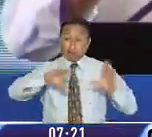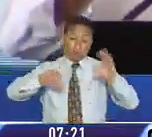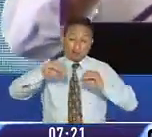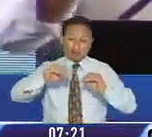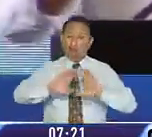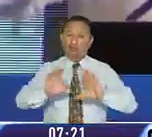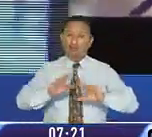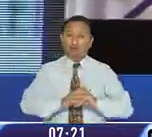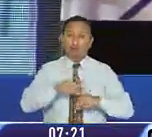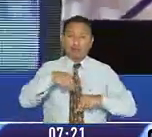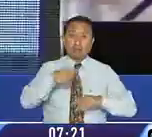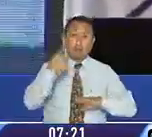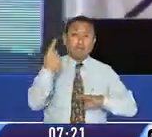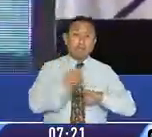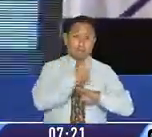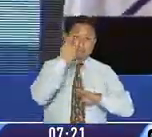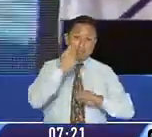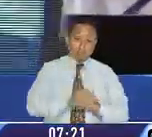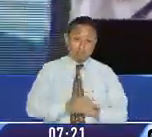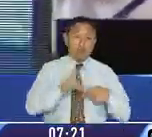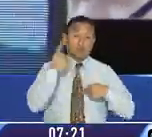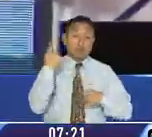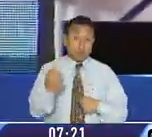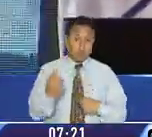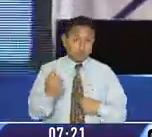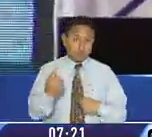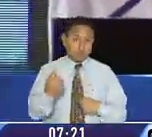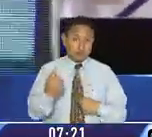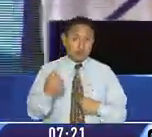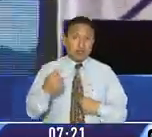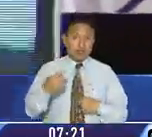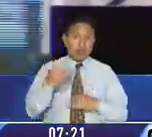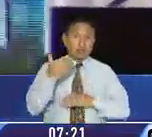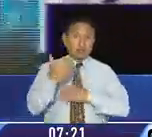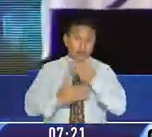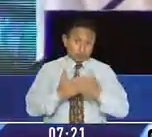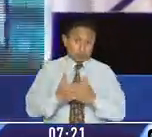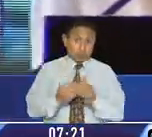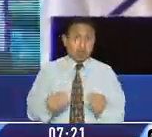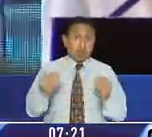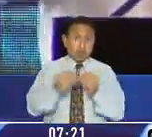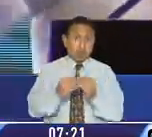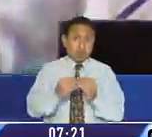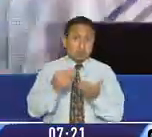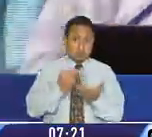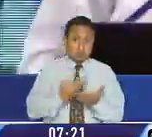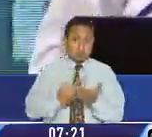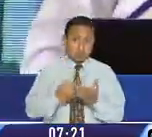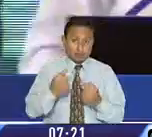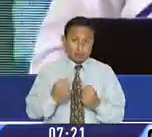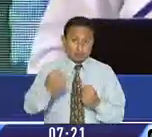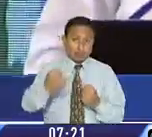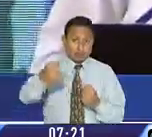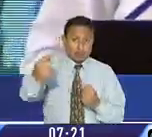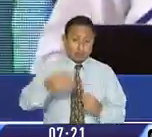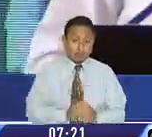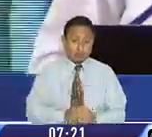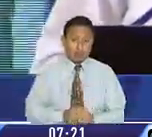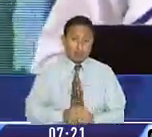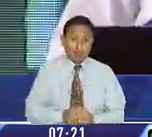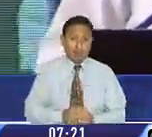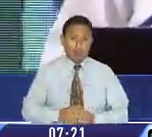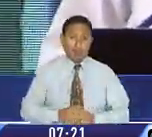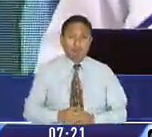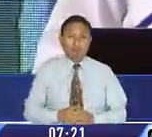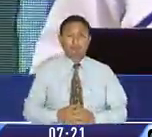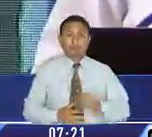el primero de varios actos que sucesivamente vamos a hacer con la asamblea